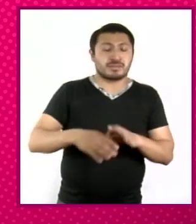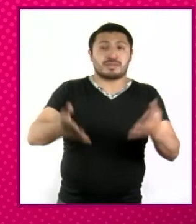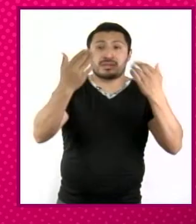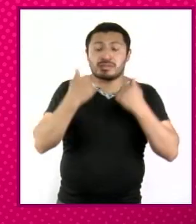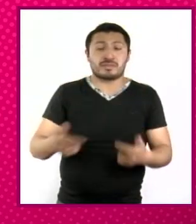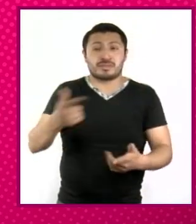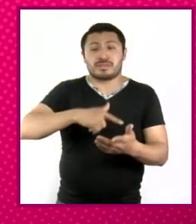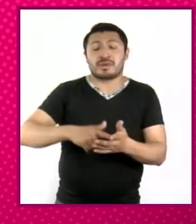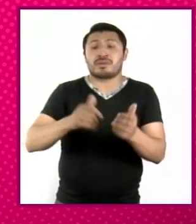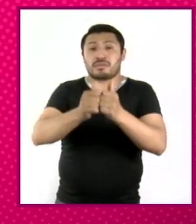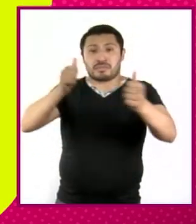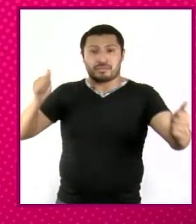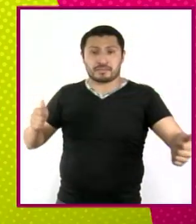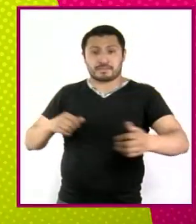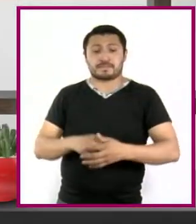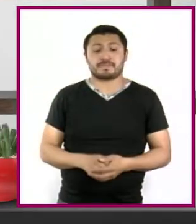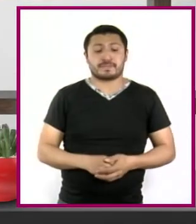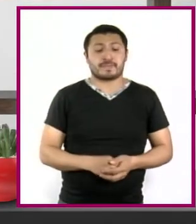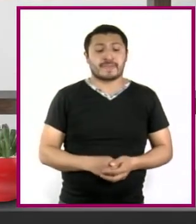espacios aislados.